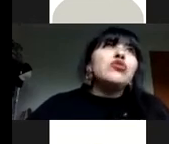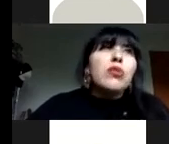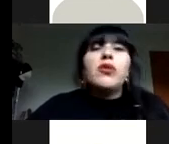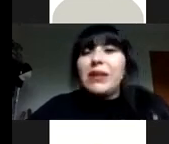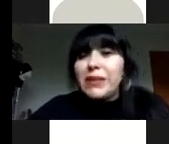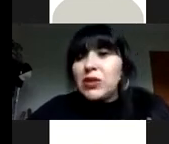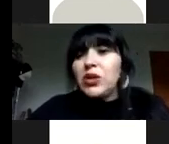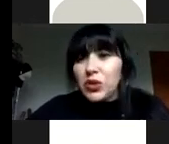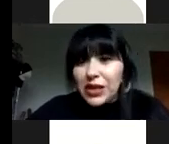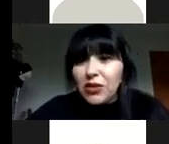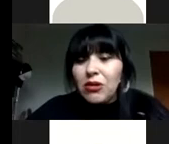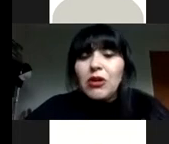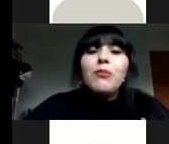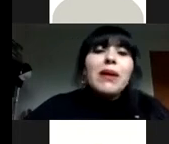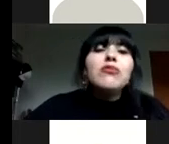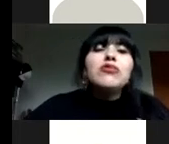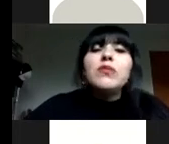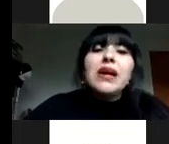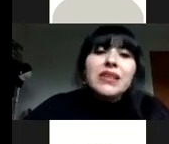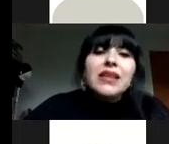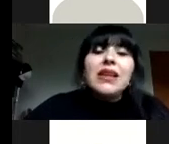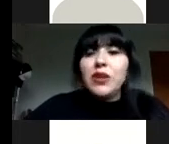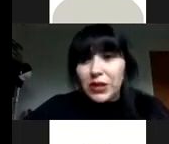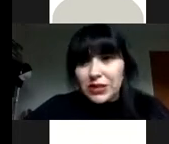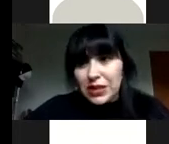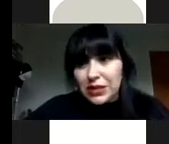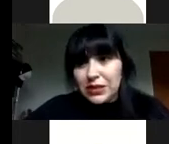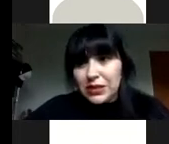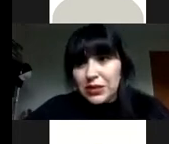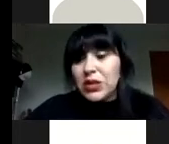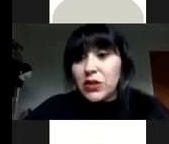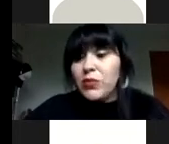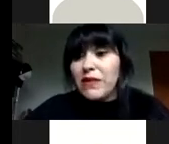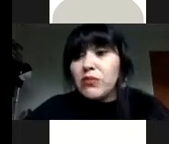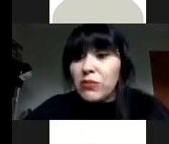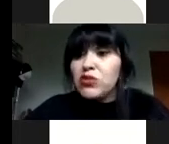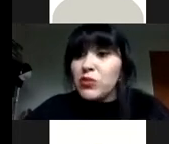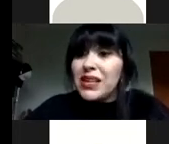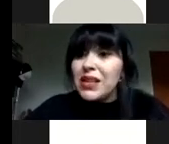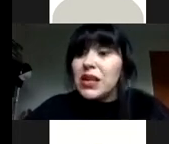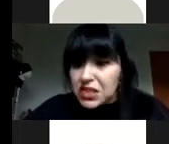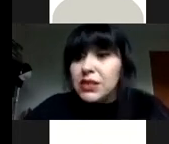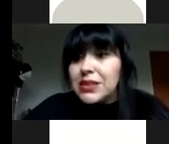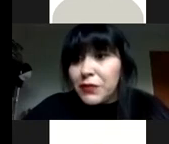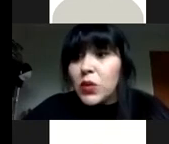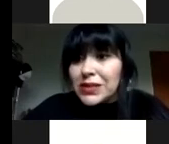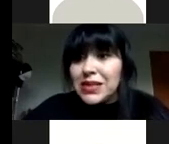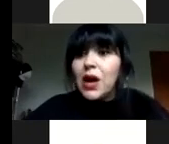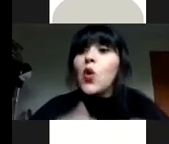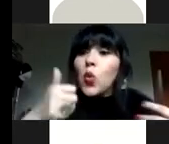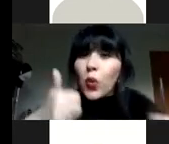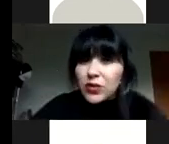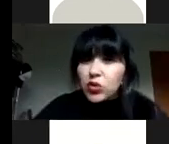el nivel de consumo problemático que yo tengo, va mucho más allá de la frecuencia. O sea, perdón, va mucho más allá de la